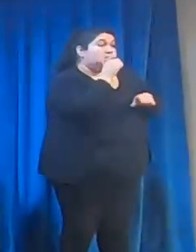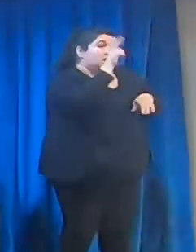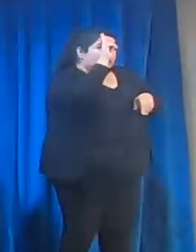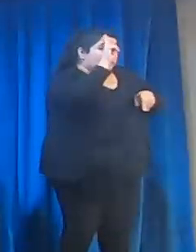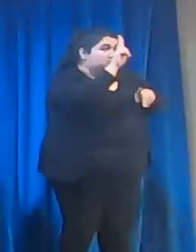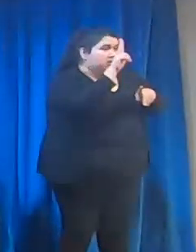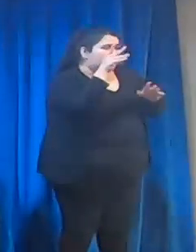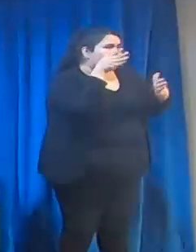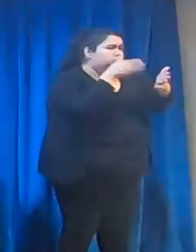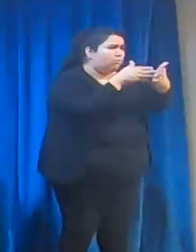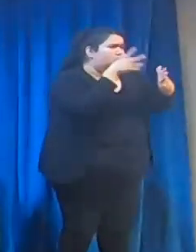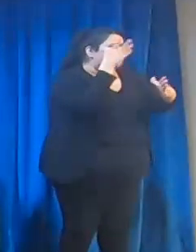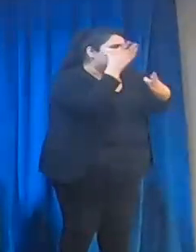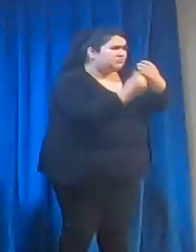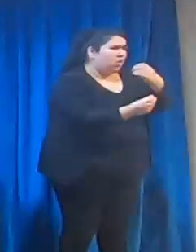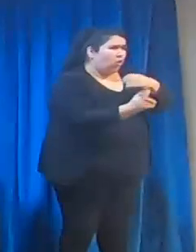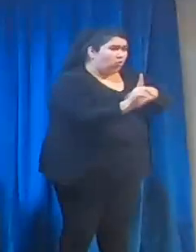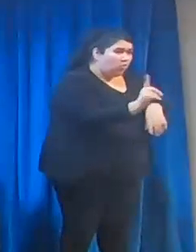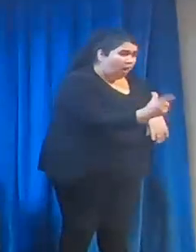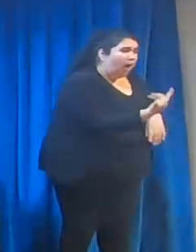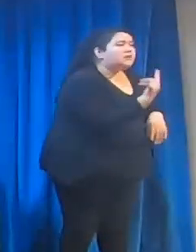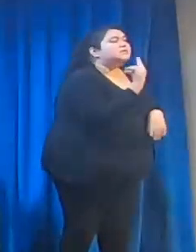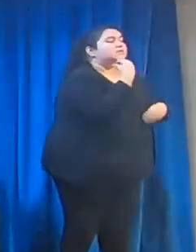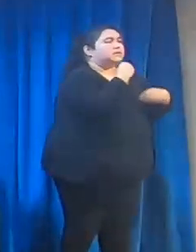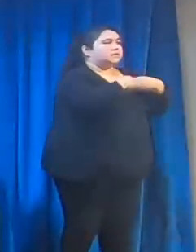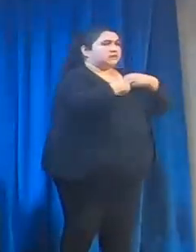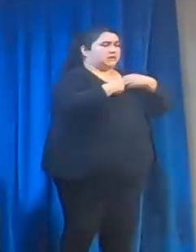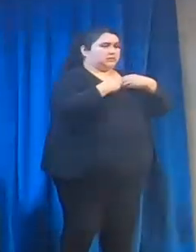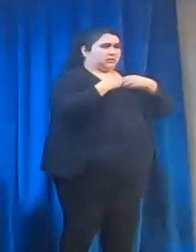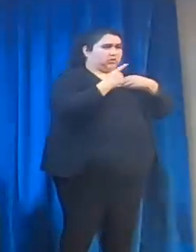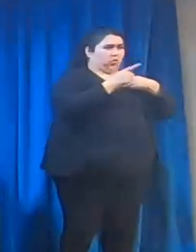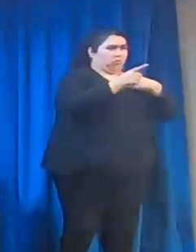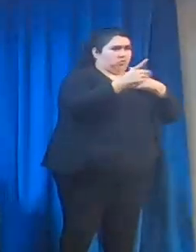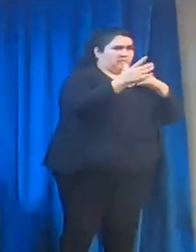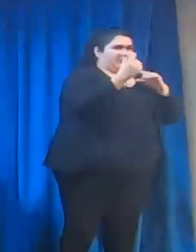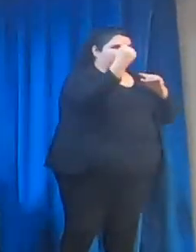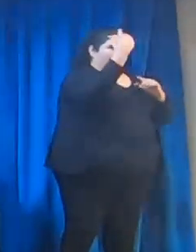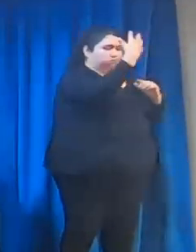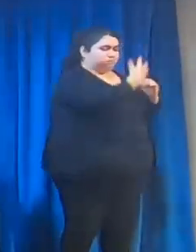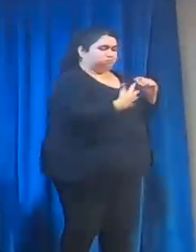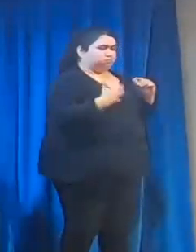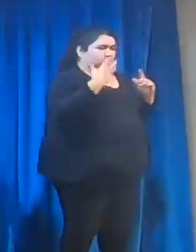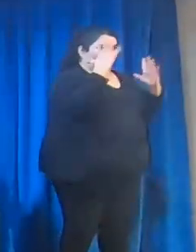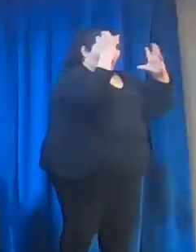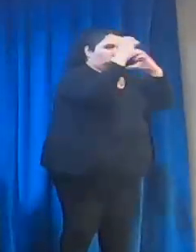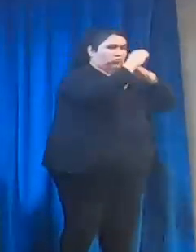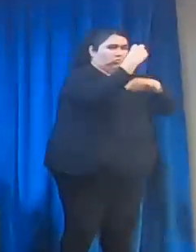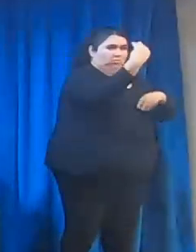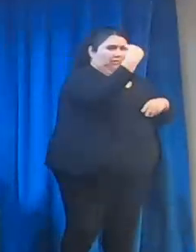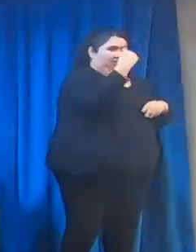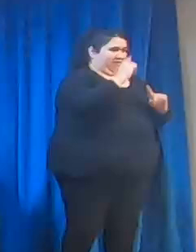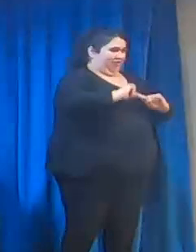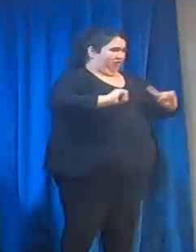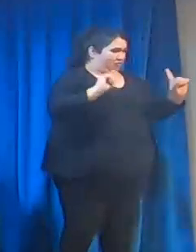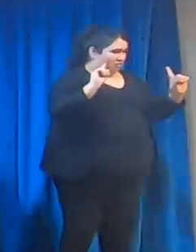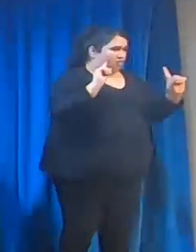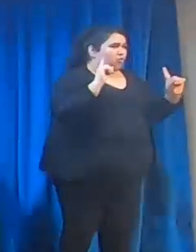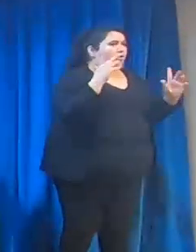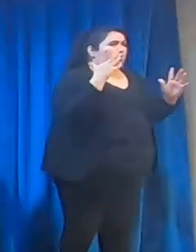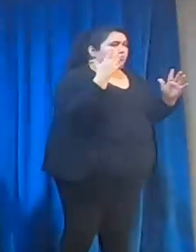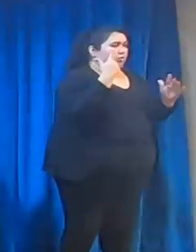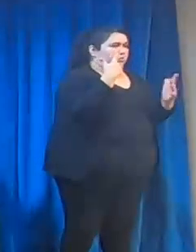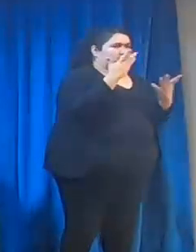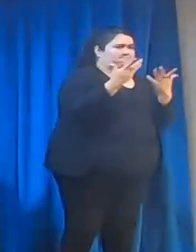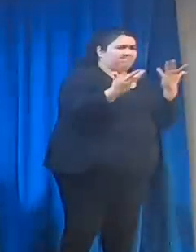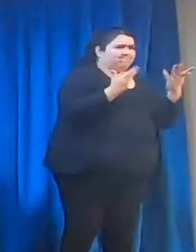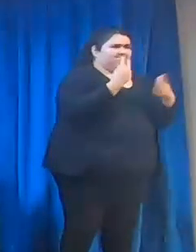escasea, las personas experimentan la sensación de ser amenazadas por indiferencia. ¿No? Experimentan esa sensación de verse desafiados